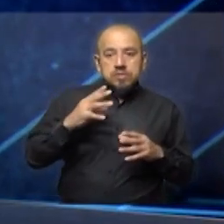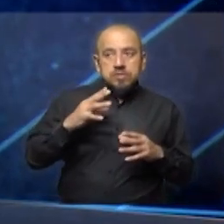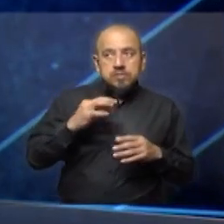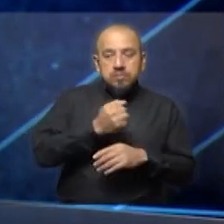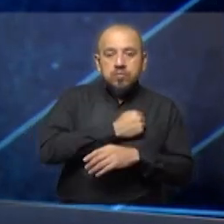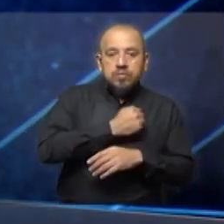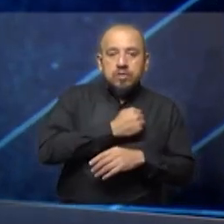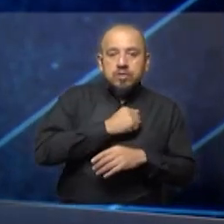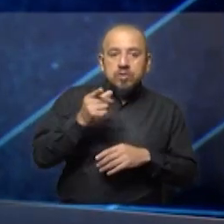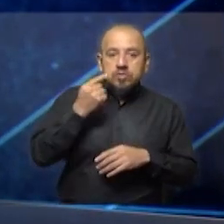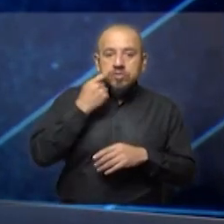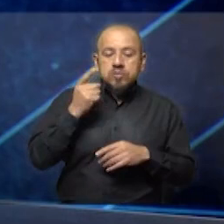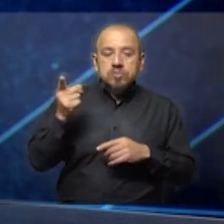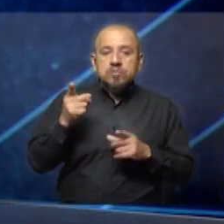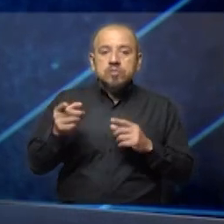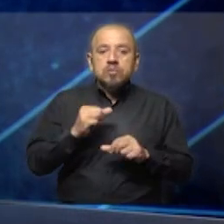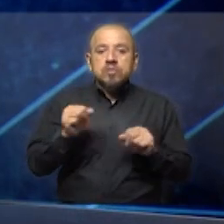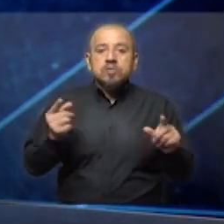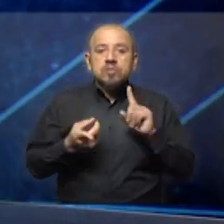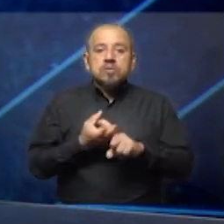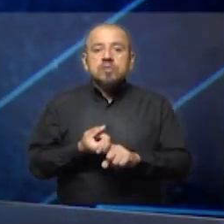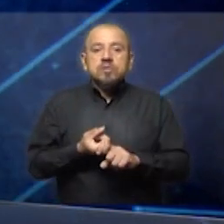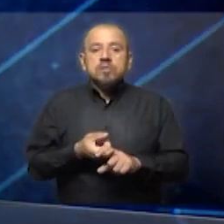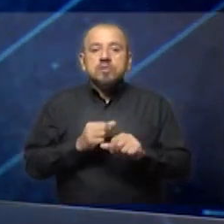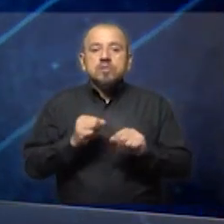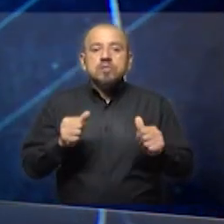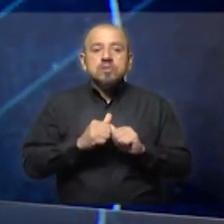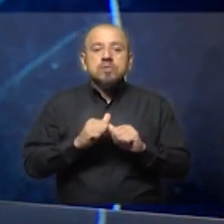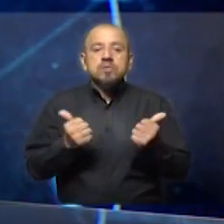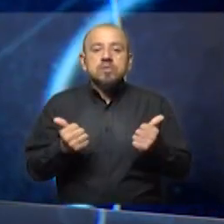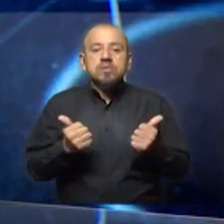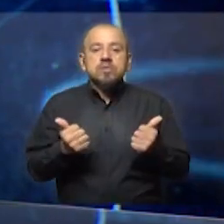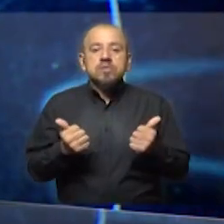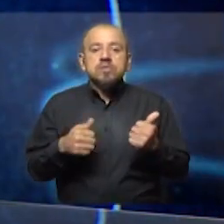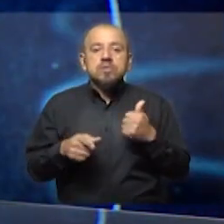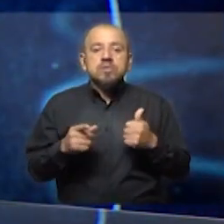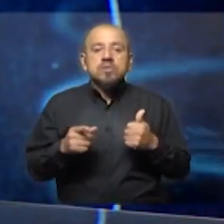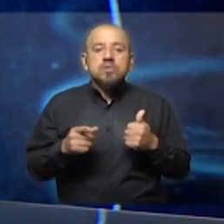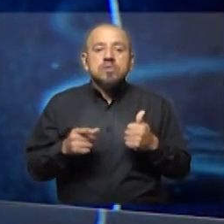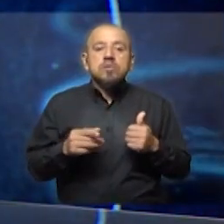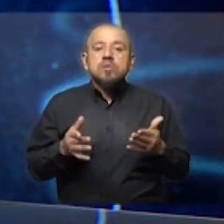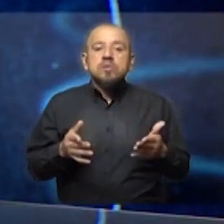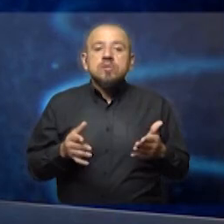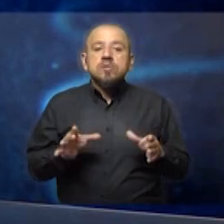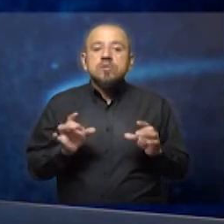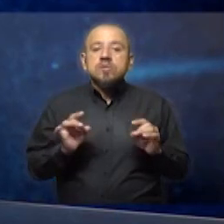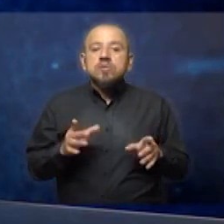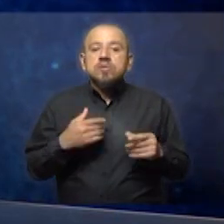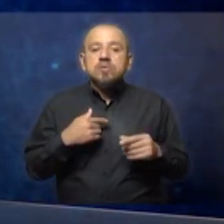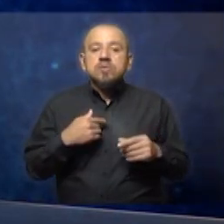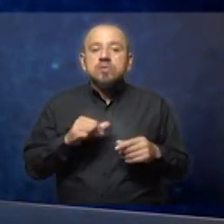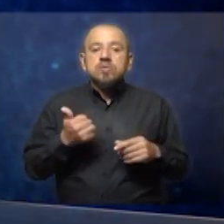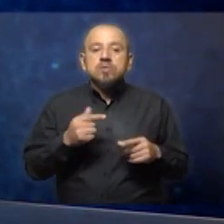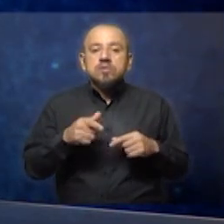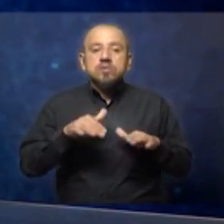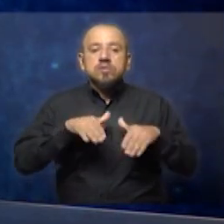que son de temer pueden casarse y podrían divorciarse si le dan la opción de la sola voluntad solo para enriquecerse